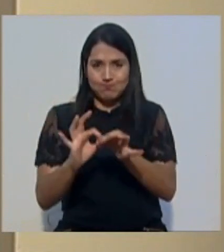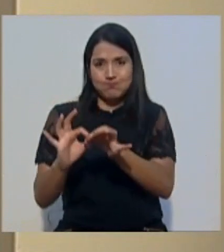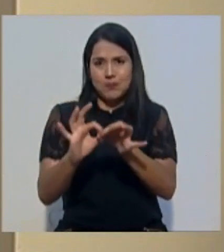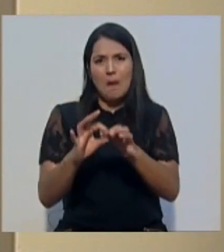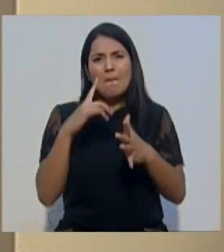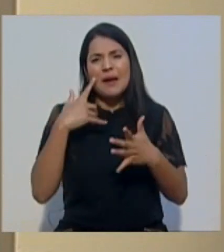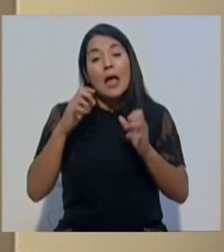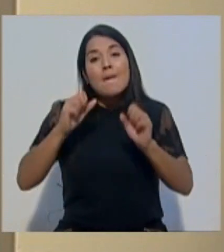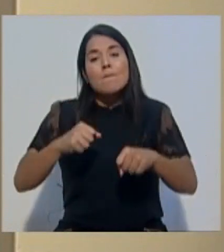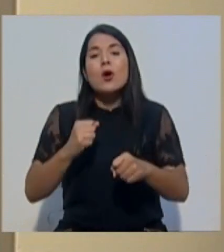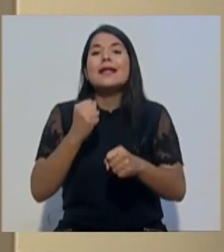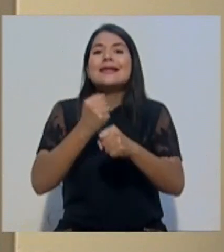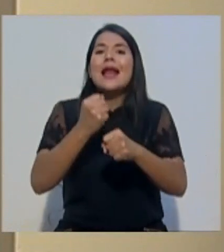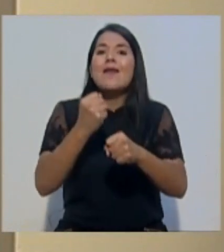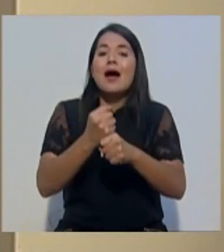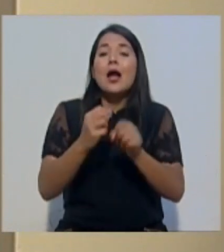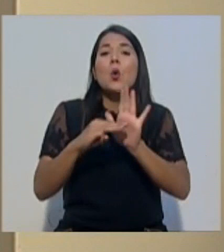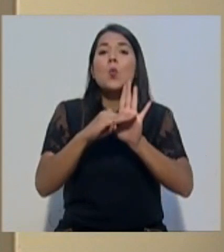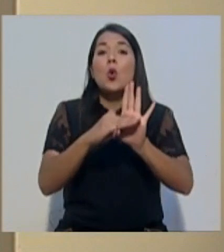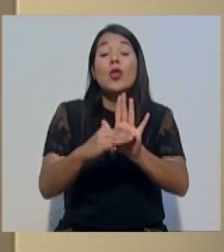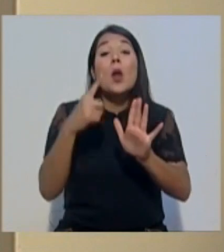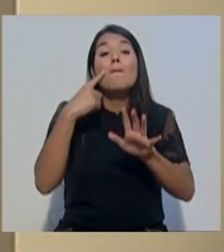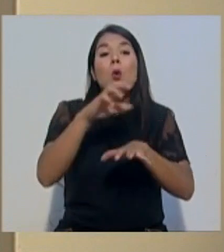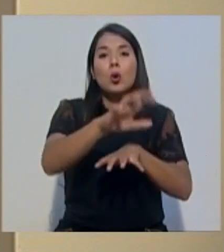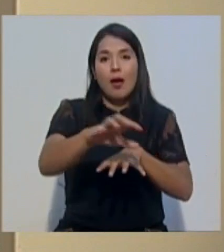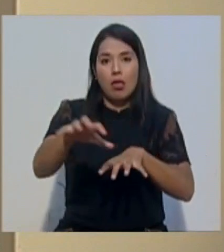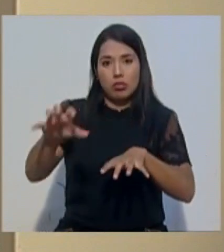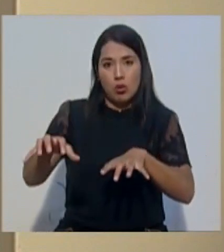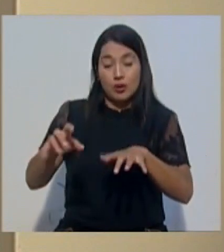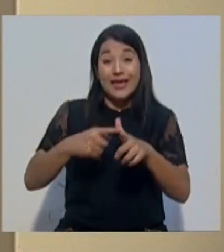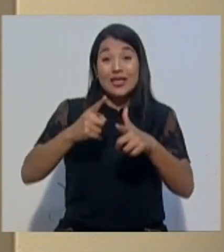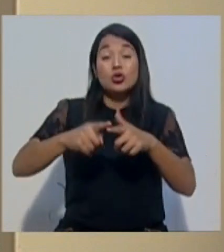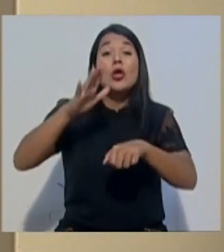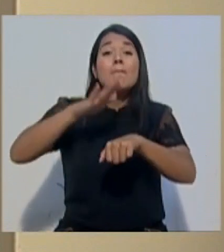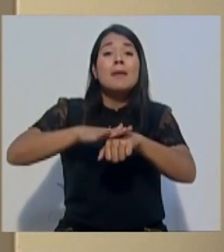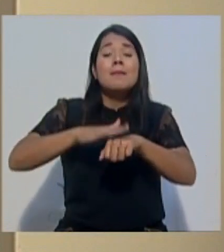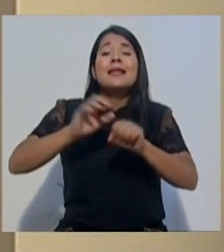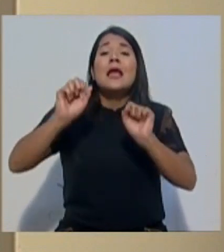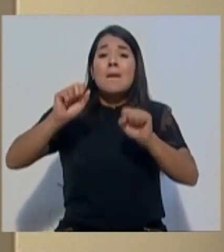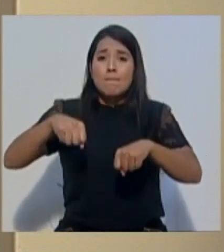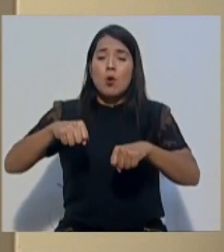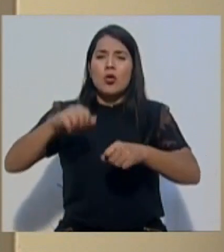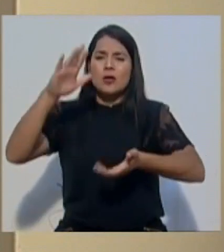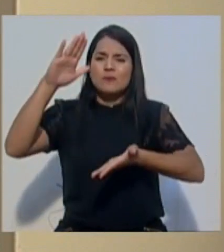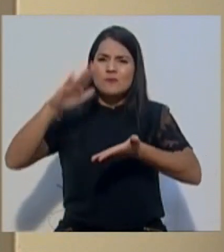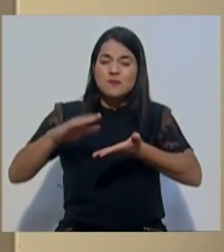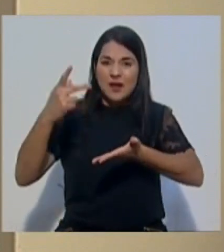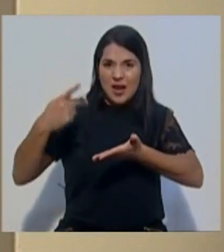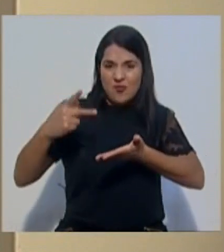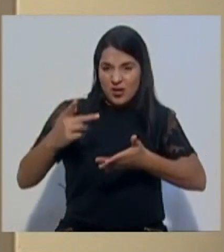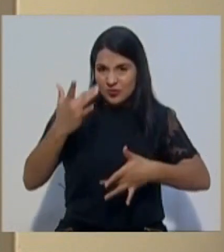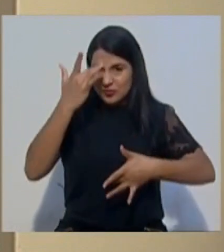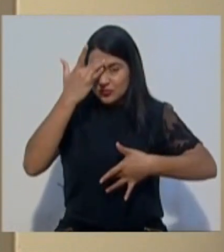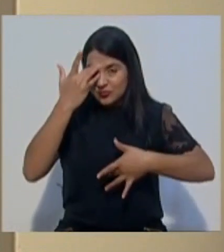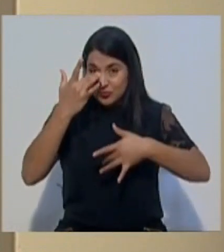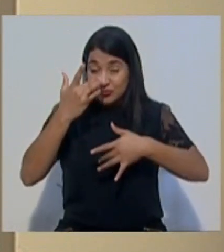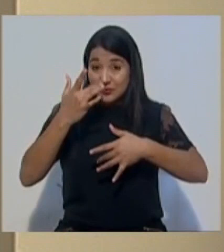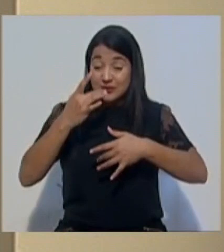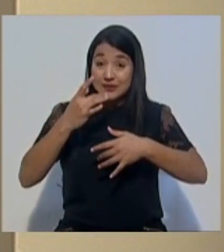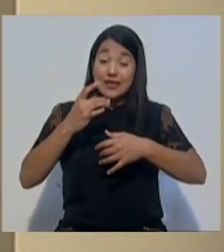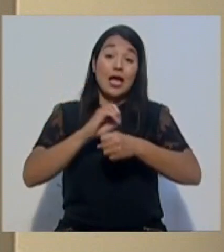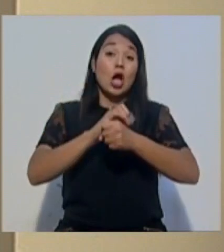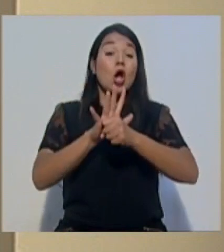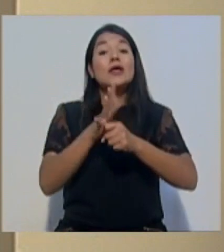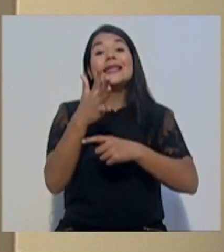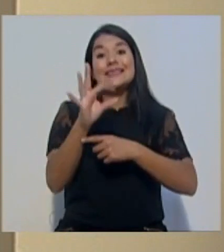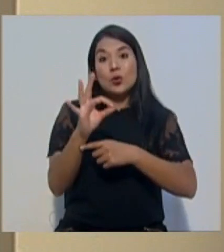para trabajar un modelo cantonal que nos permita disminuir el impacto del COVID-19 en los territorios y poder lograr de